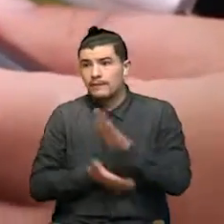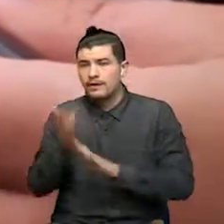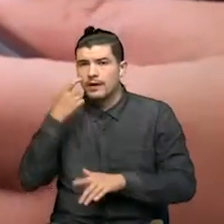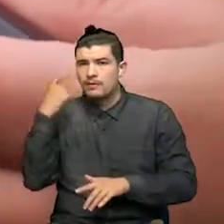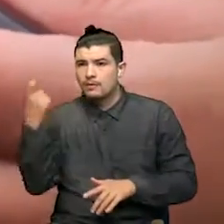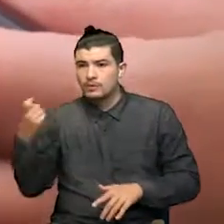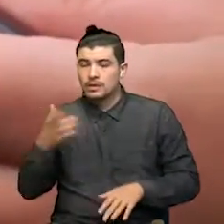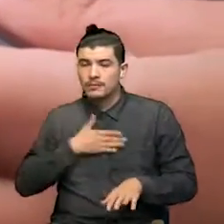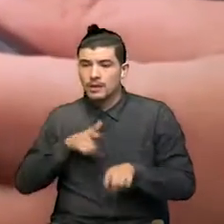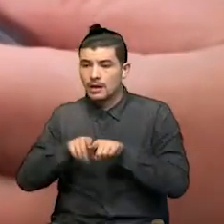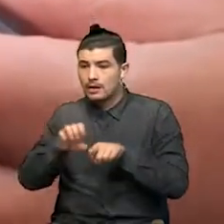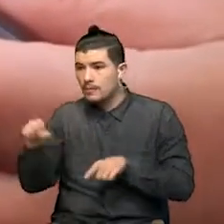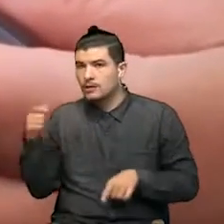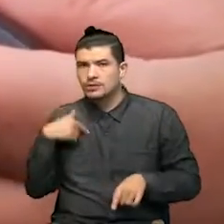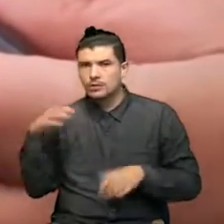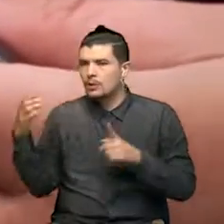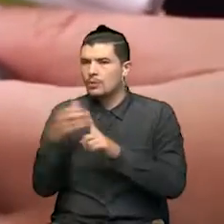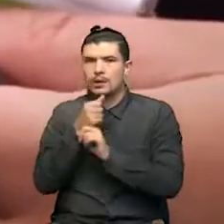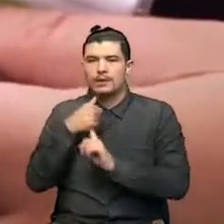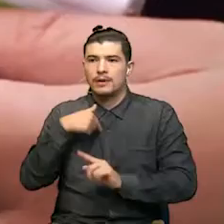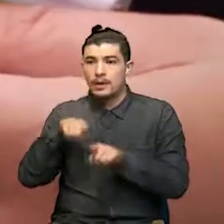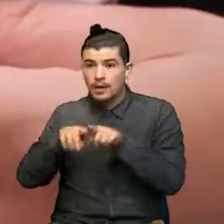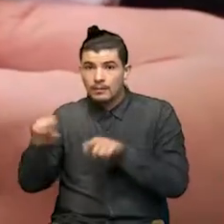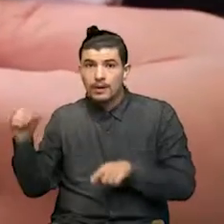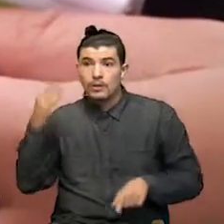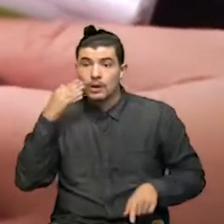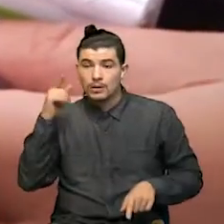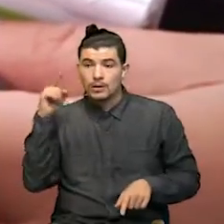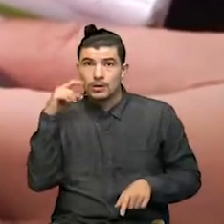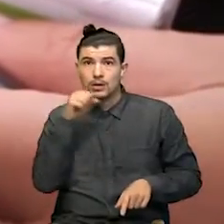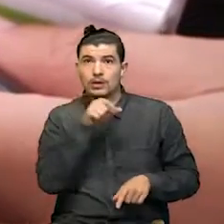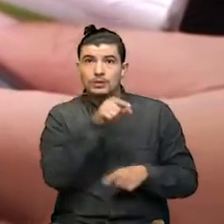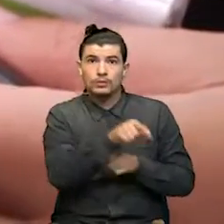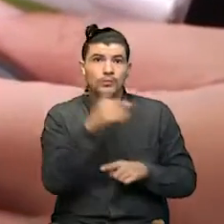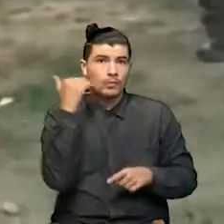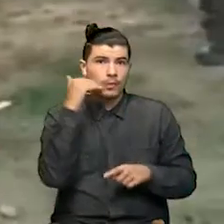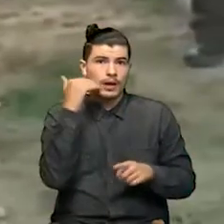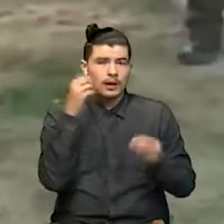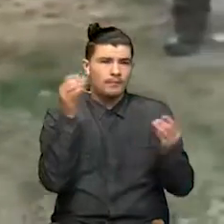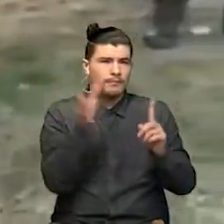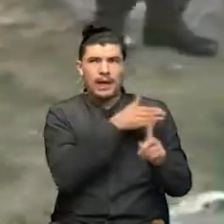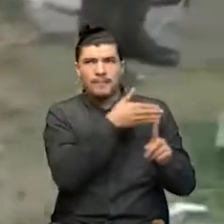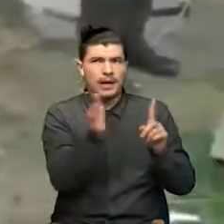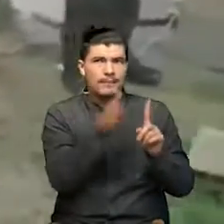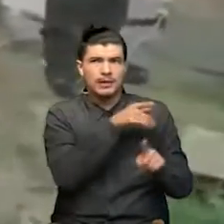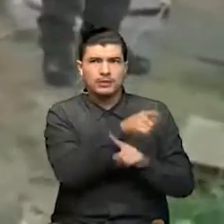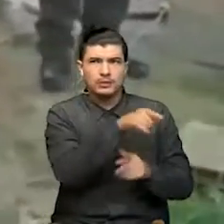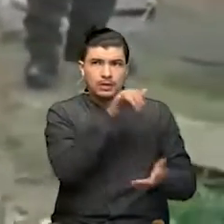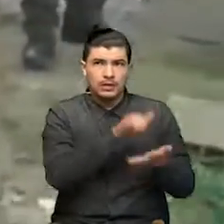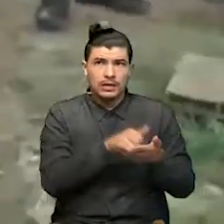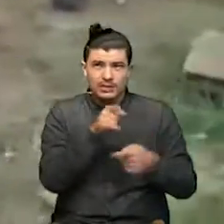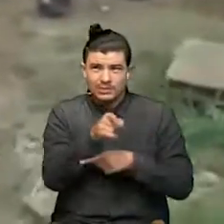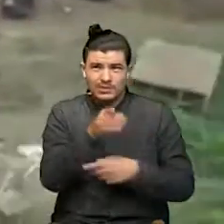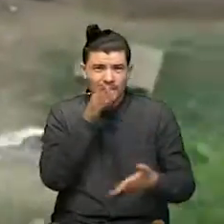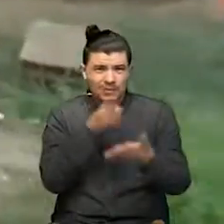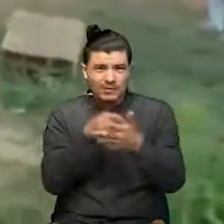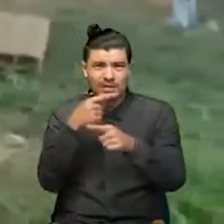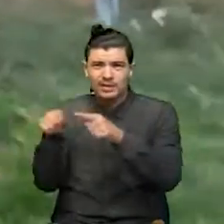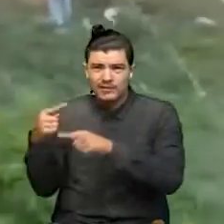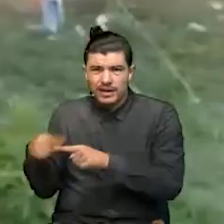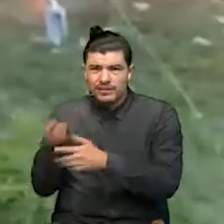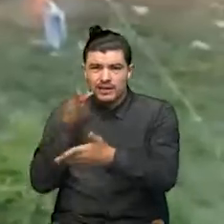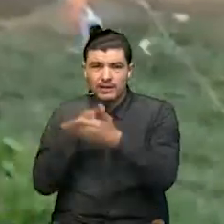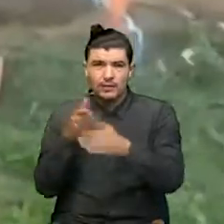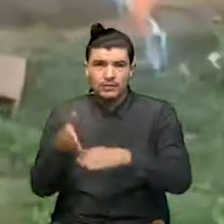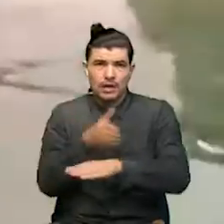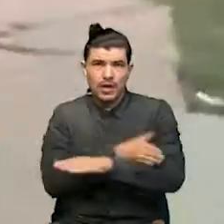buscar a mi hermano porque no encontraba a mi hermano, cuando me di de cuenta que a la muchacha la estaban maltratando. Y así como esta denuncia, fueron varias las que se